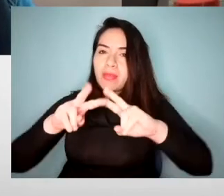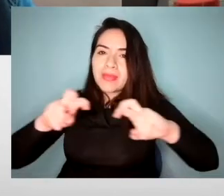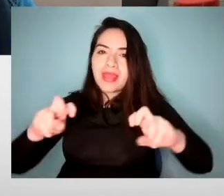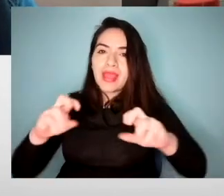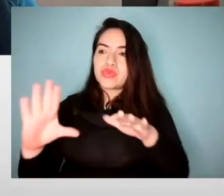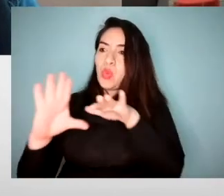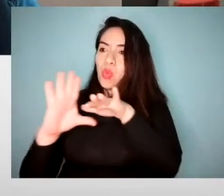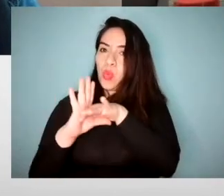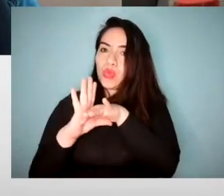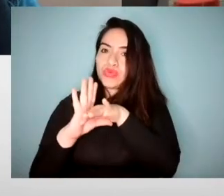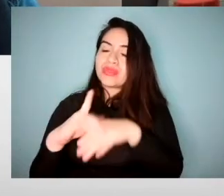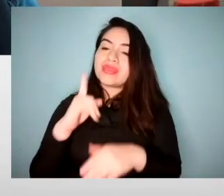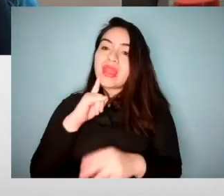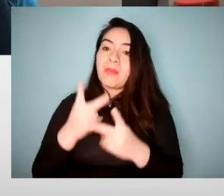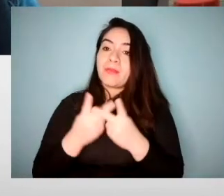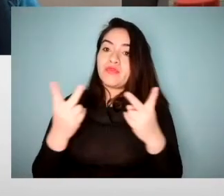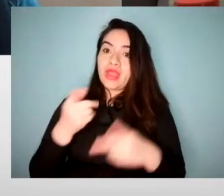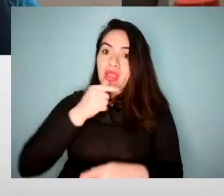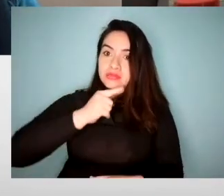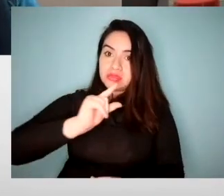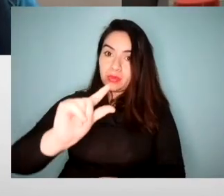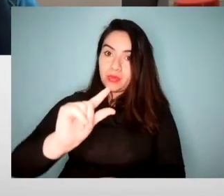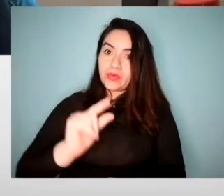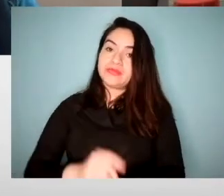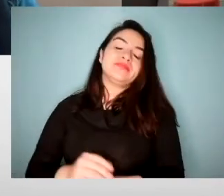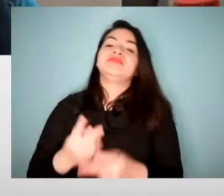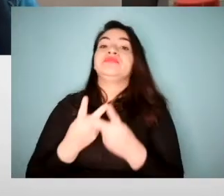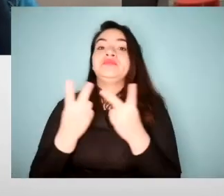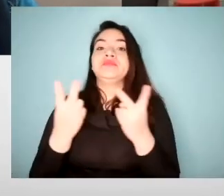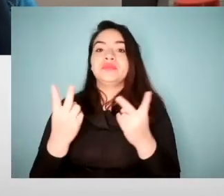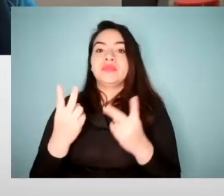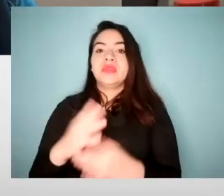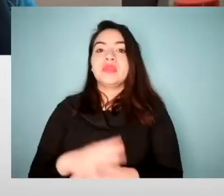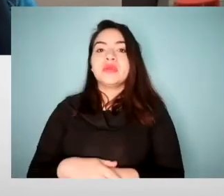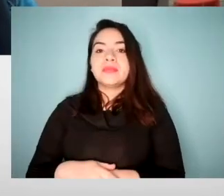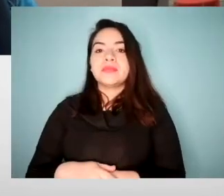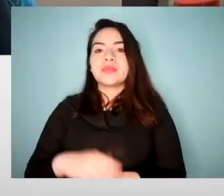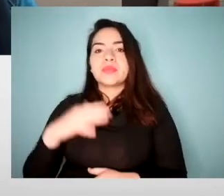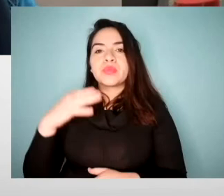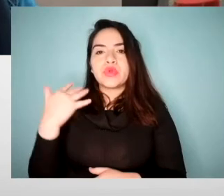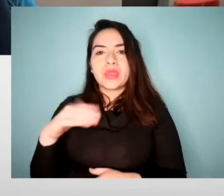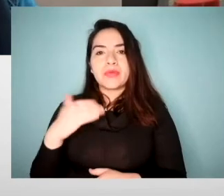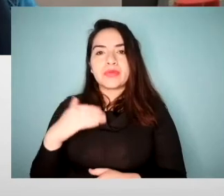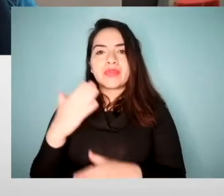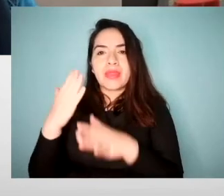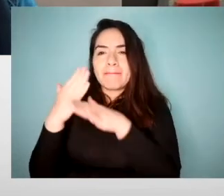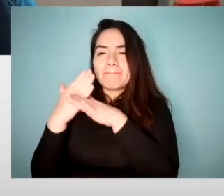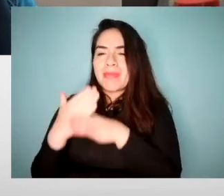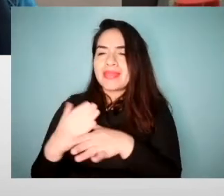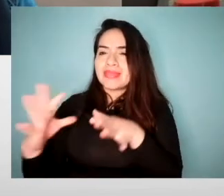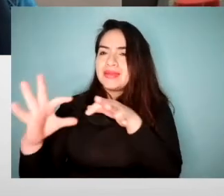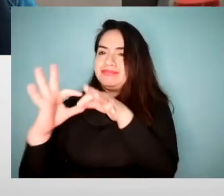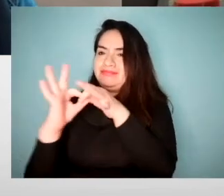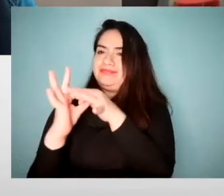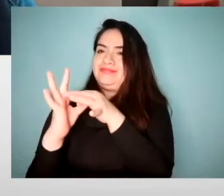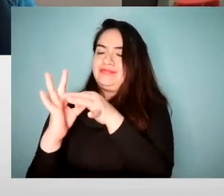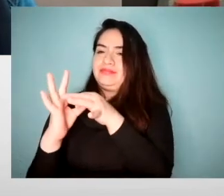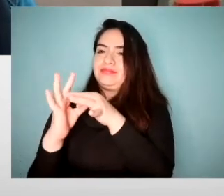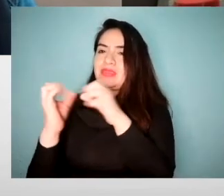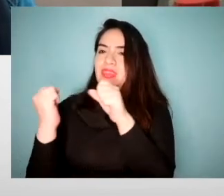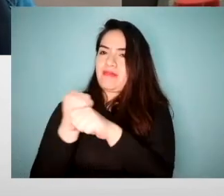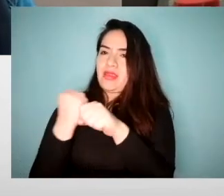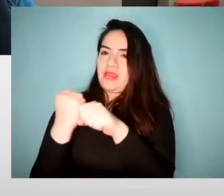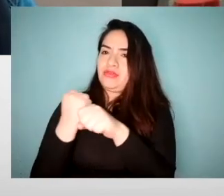una publicación reciente. Creo que para mí ha sido muy importante mantener ese nexo. Porque, bueno,